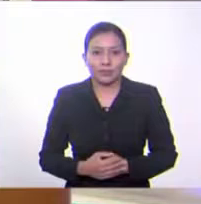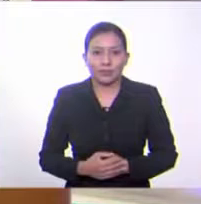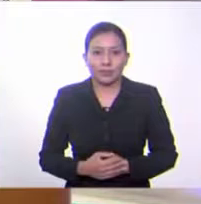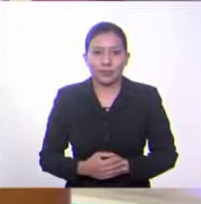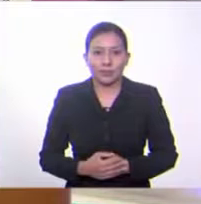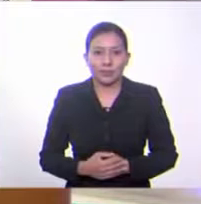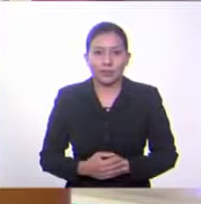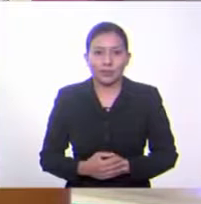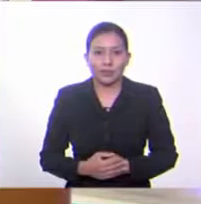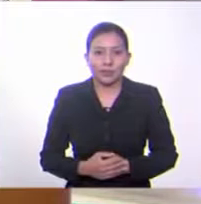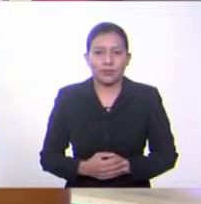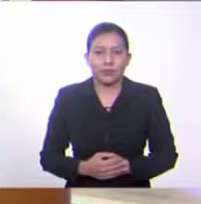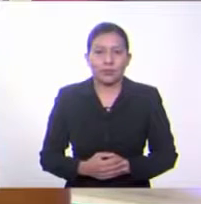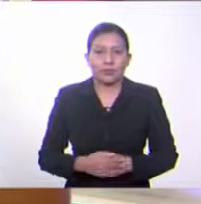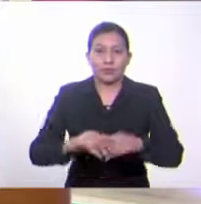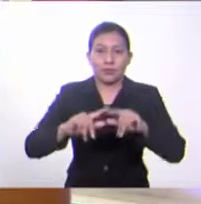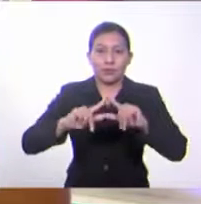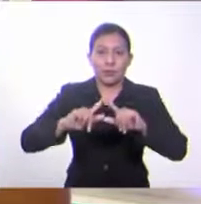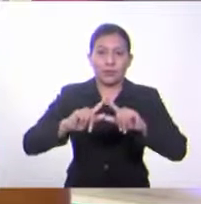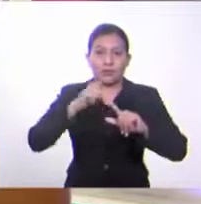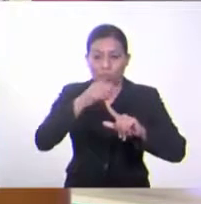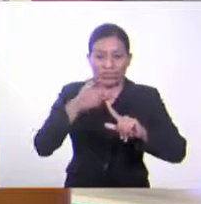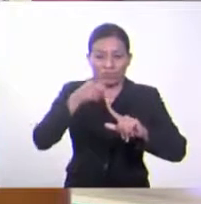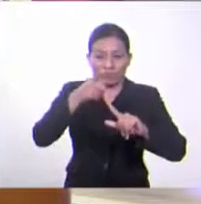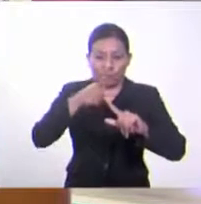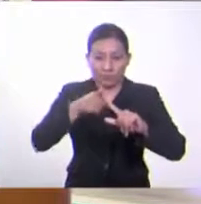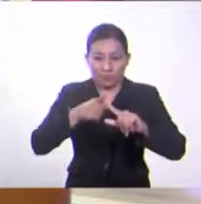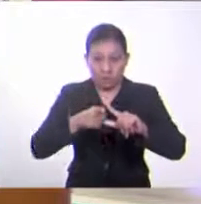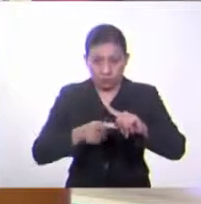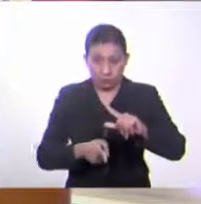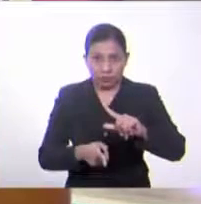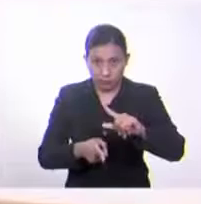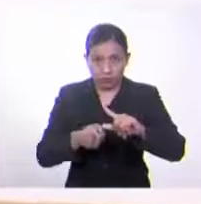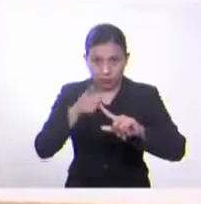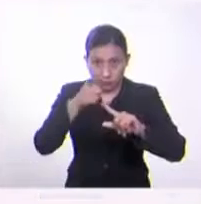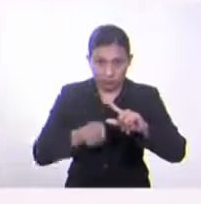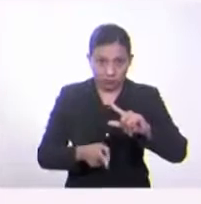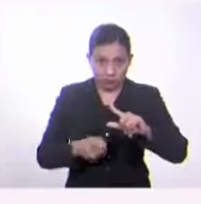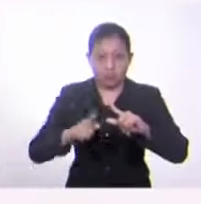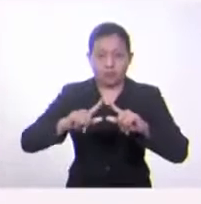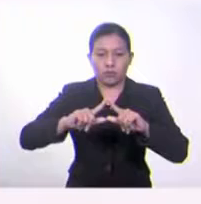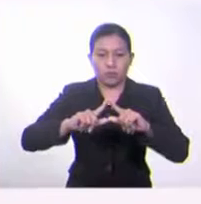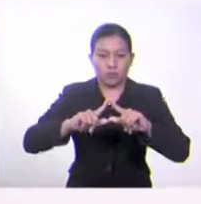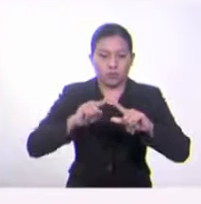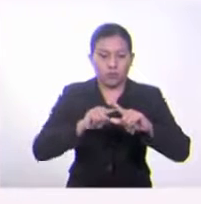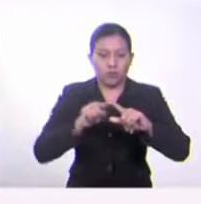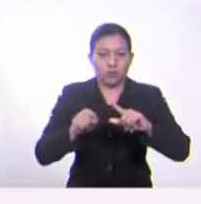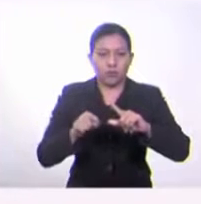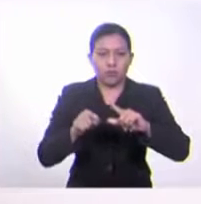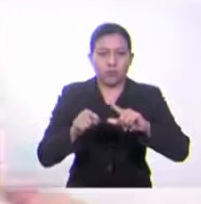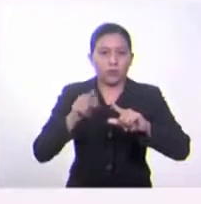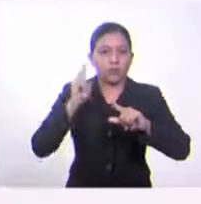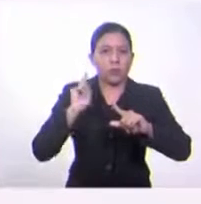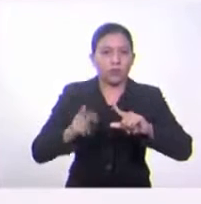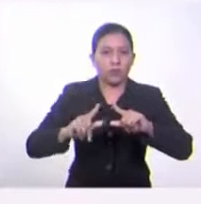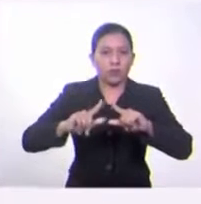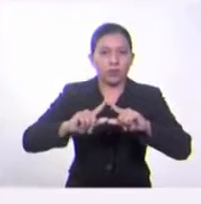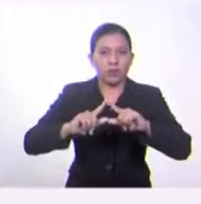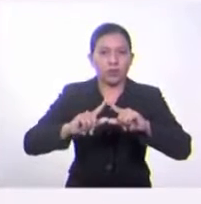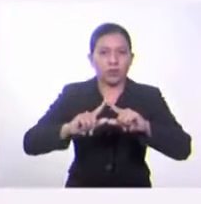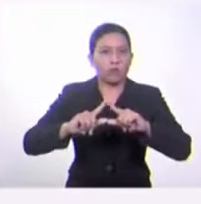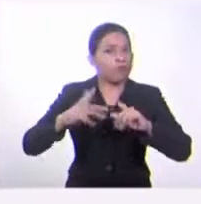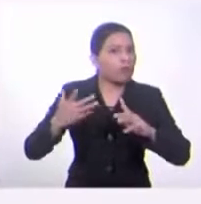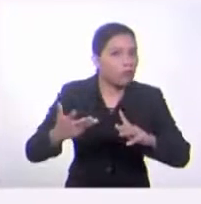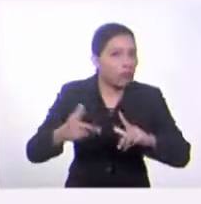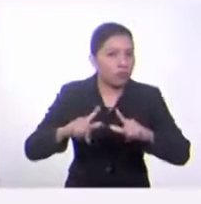El trazo que hiciste acá, este lado es compartido por ambos triángulos, o sea que